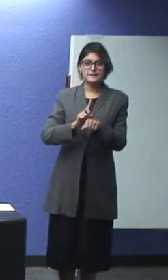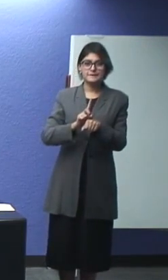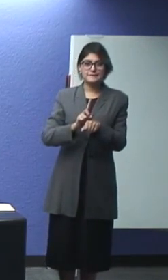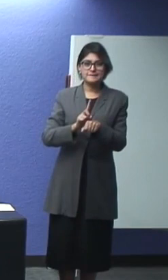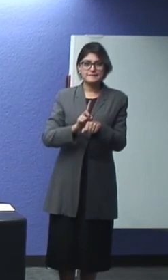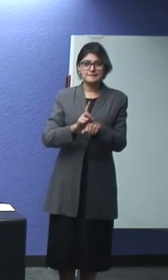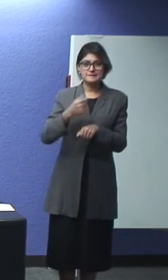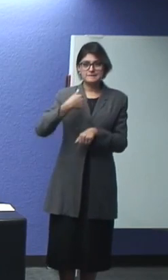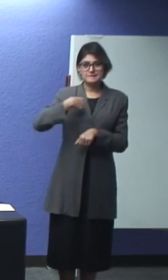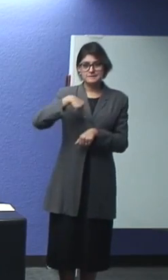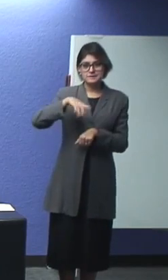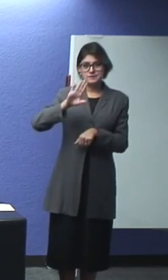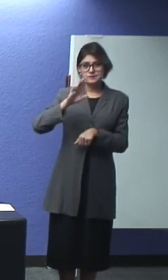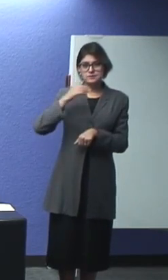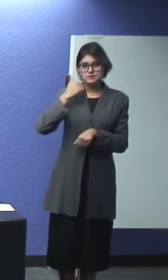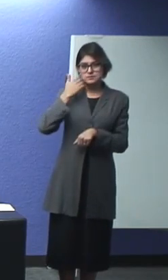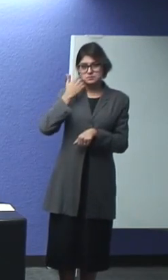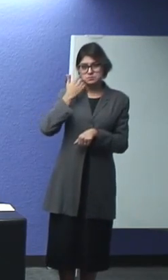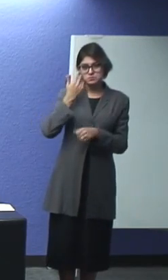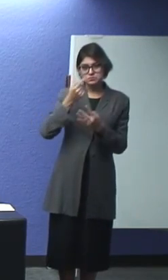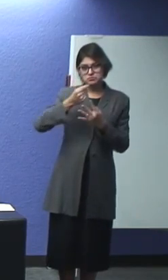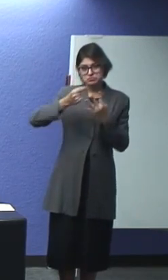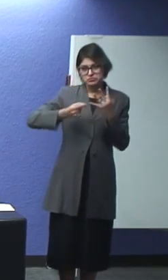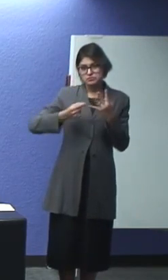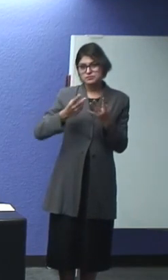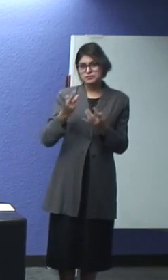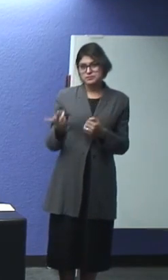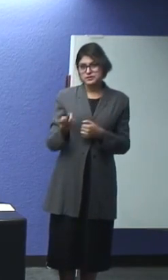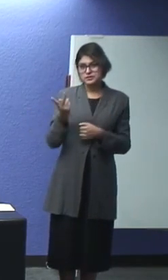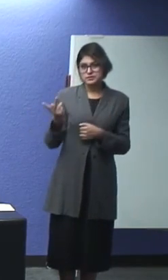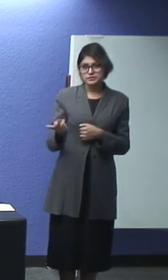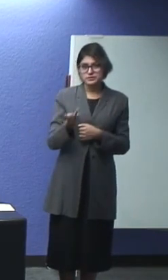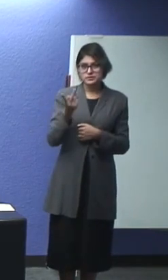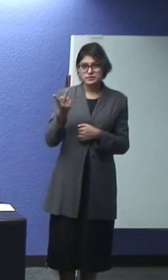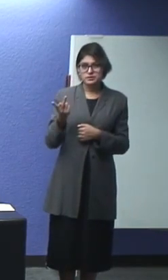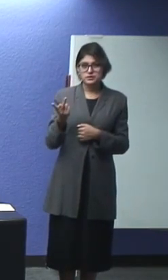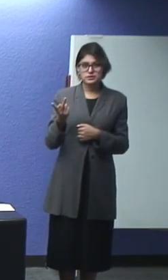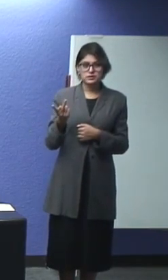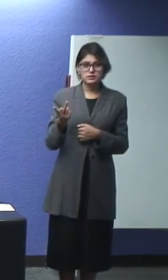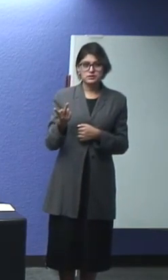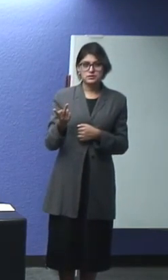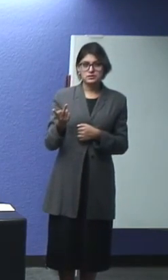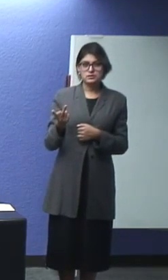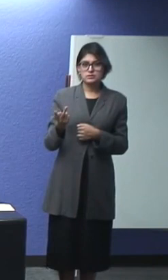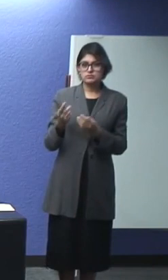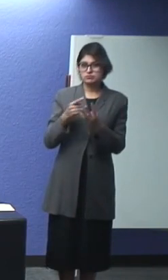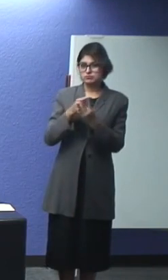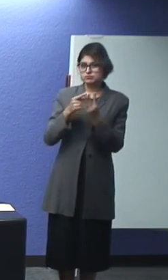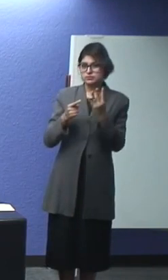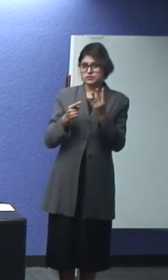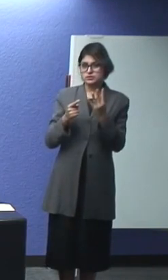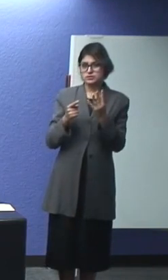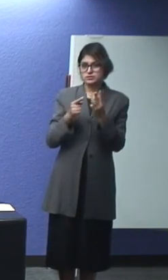bueno, tengo una serie de preguntas para los tres expositores,